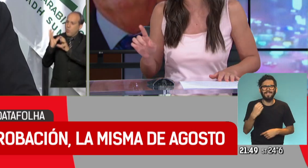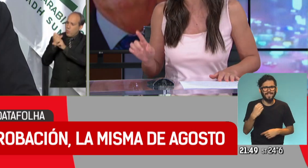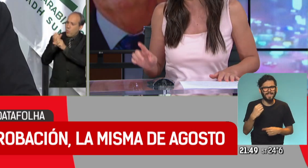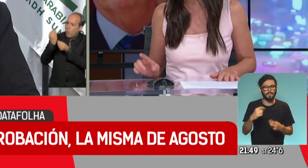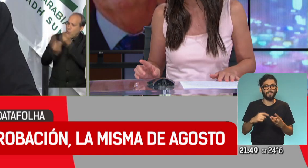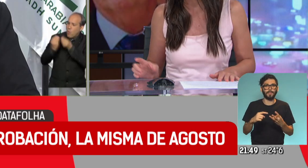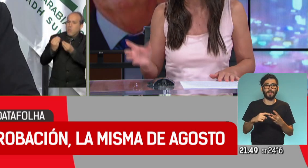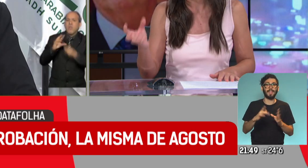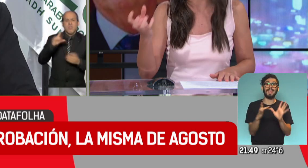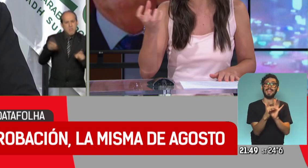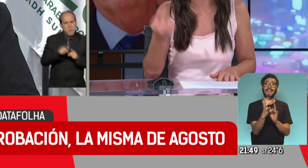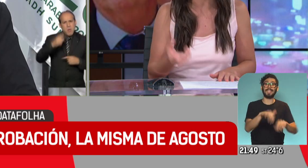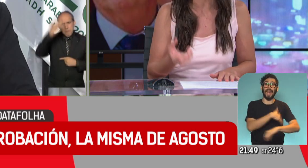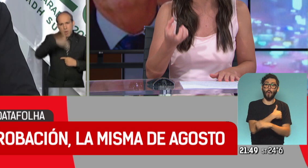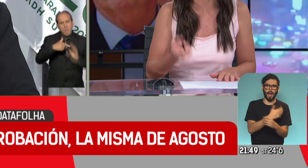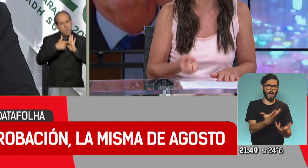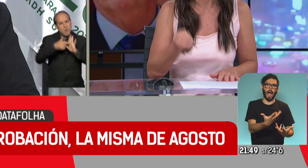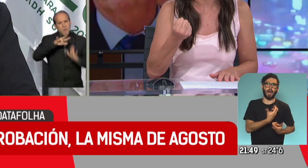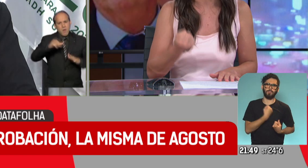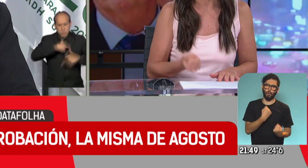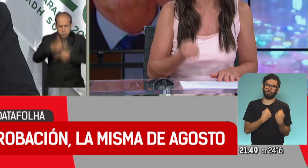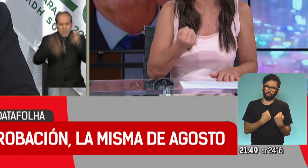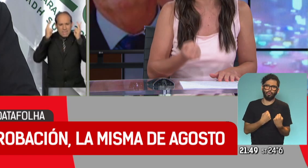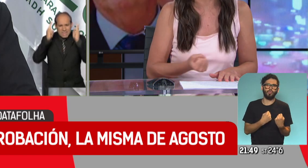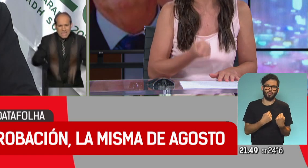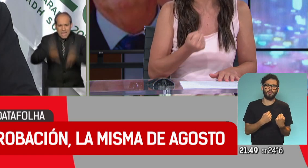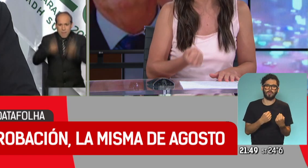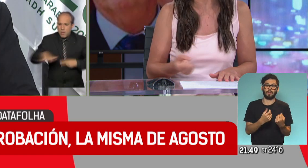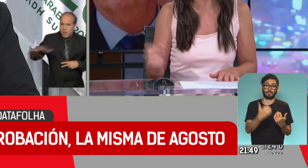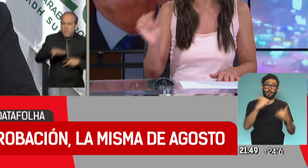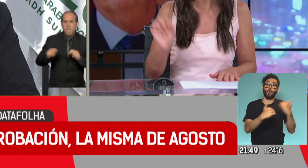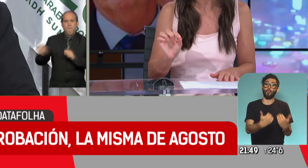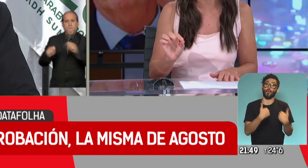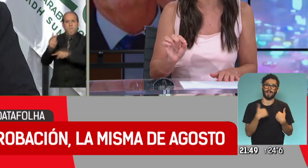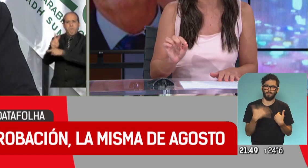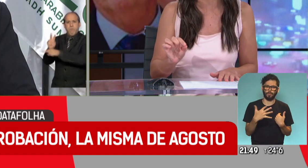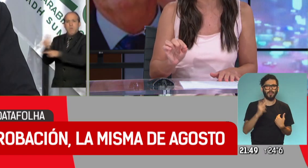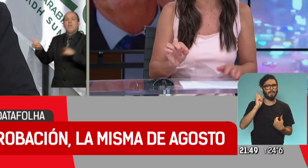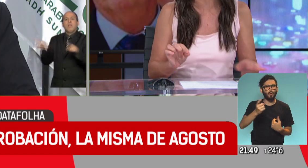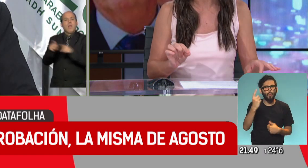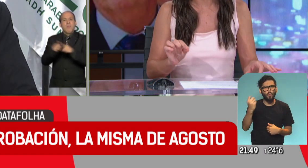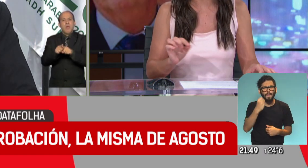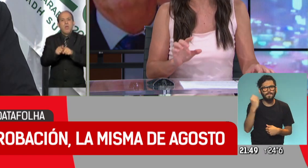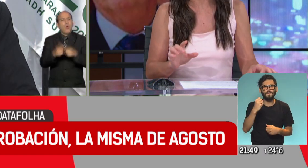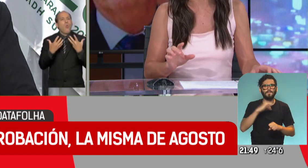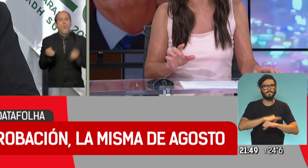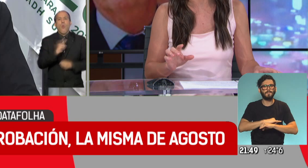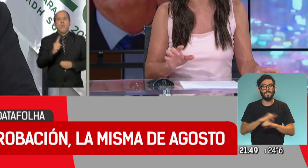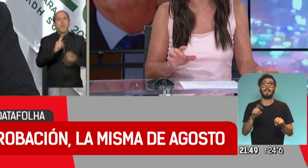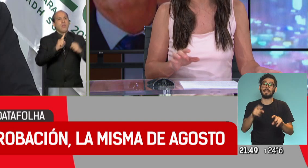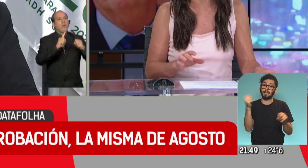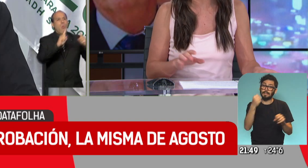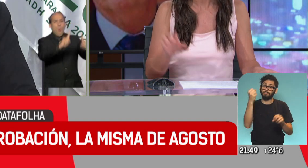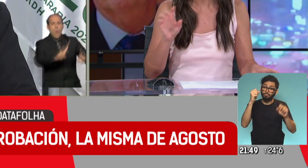de las iglesias evangélicas, que son su base también de apoyo electoral muy fuerte. Pero un dato que quiero decir, y esto es